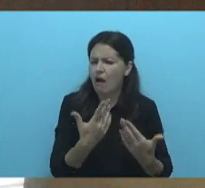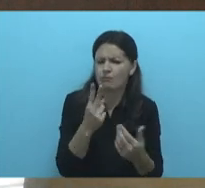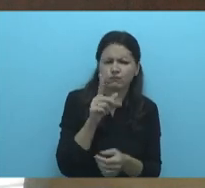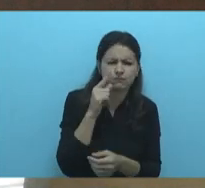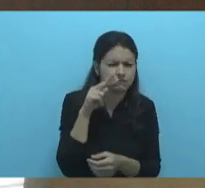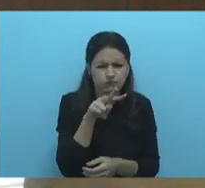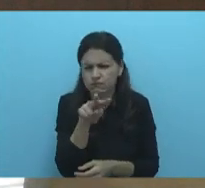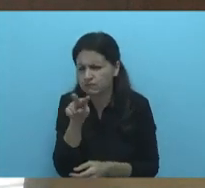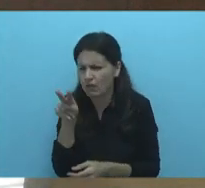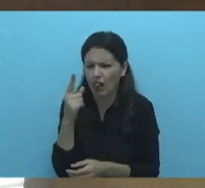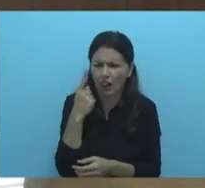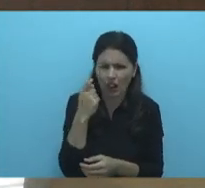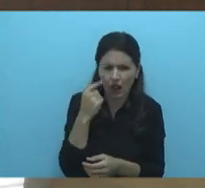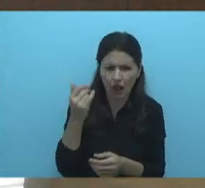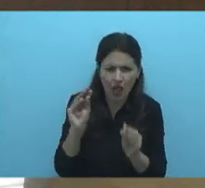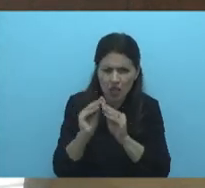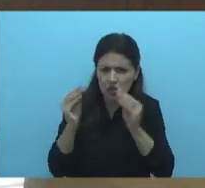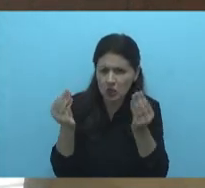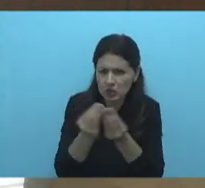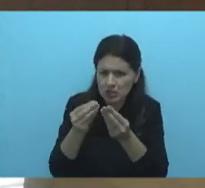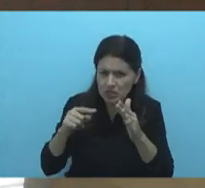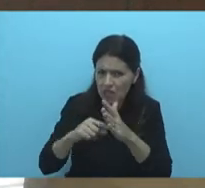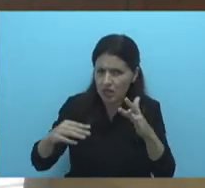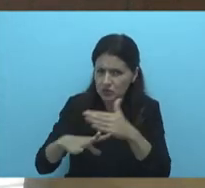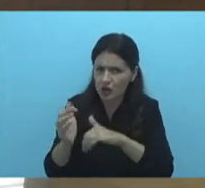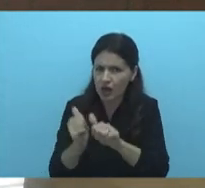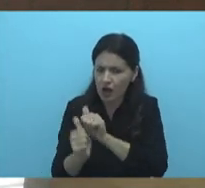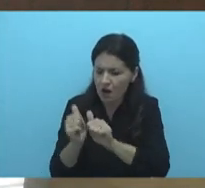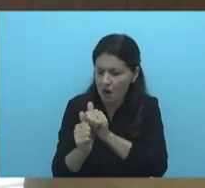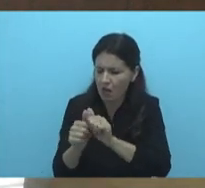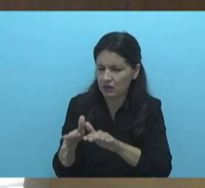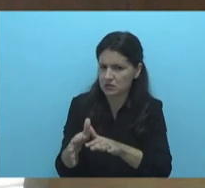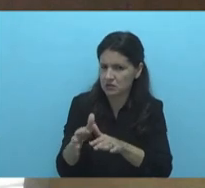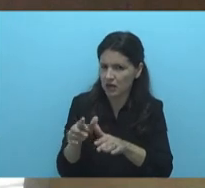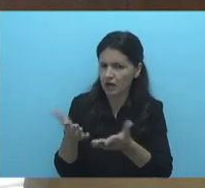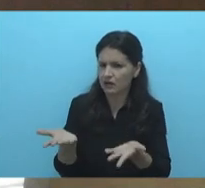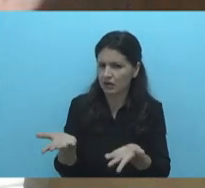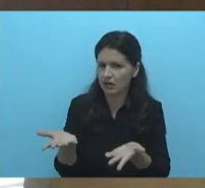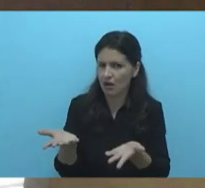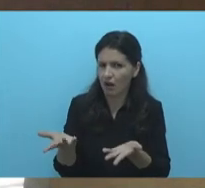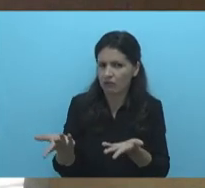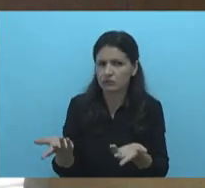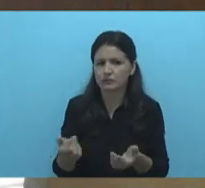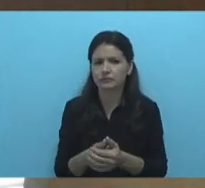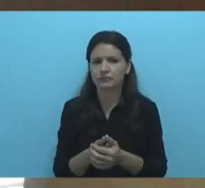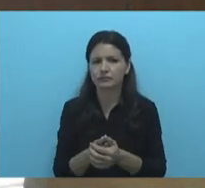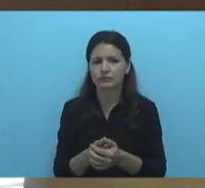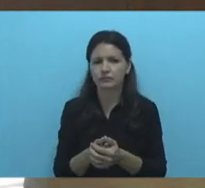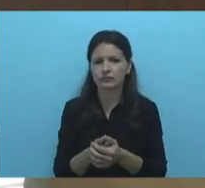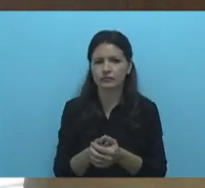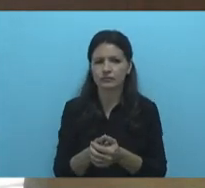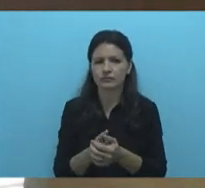la provincia y más que nada en la ciudad de Rosario. Y si bien hoy en este hecho fue el